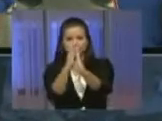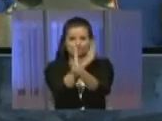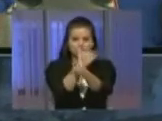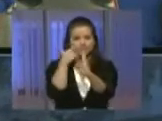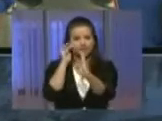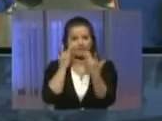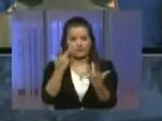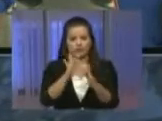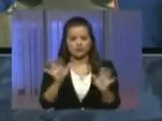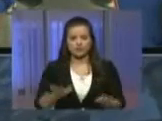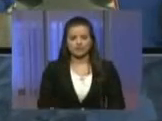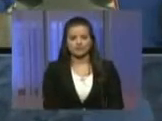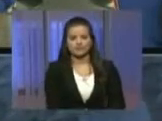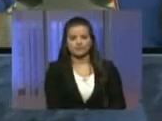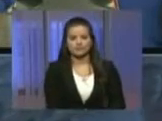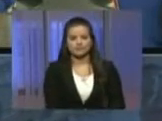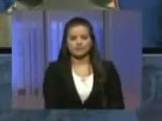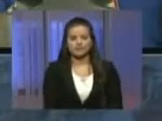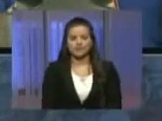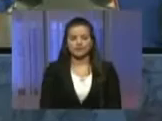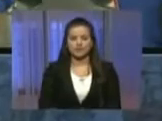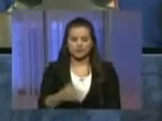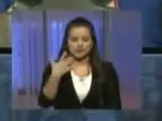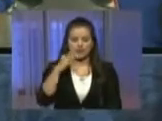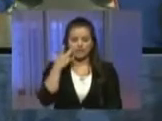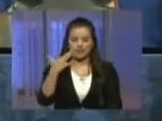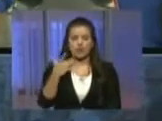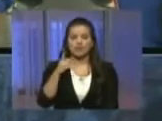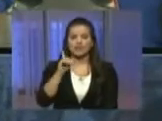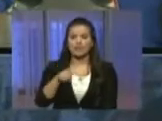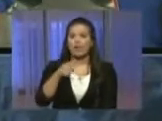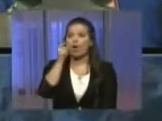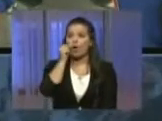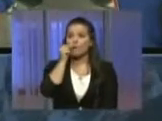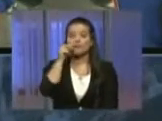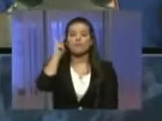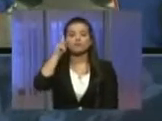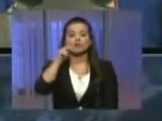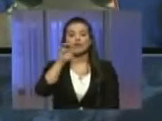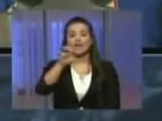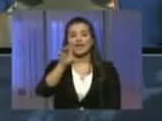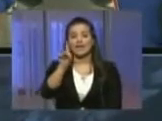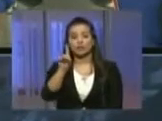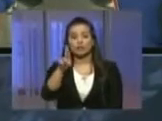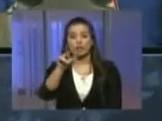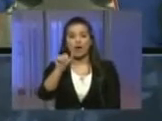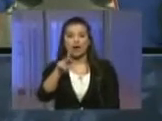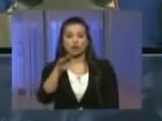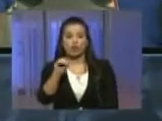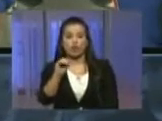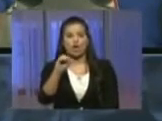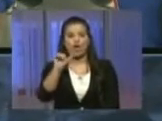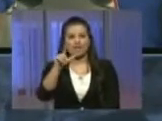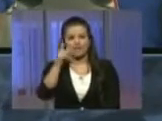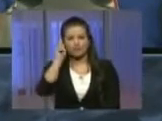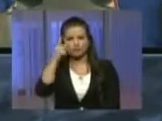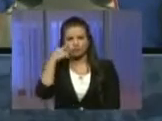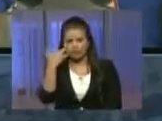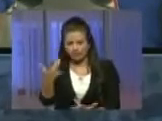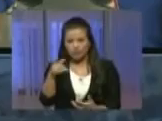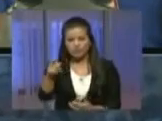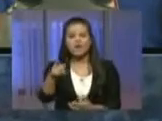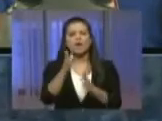Pedro mervin ahí está el profesor Eduardo Álvarez yo quiero que ustedes le transmitan a nombre de